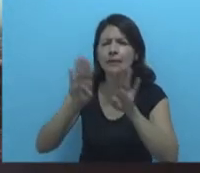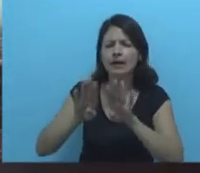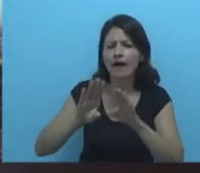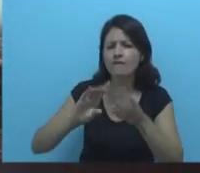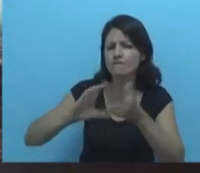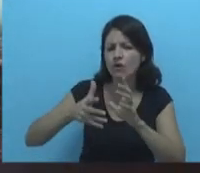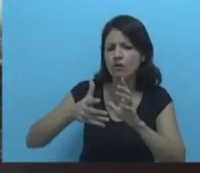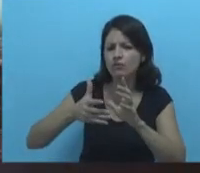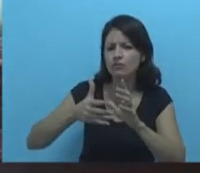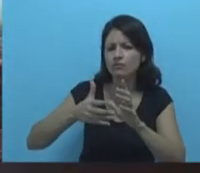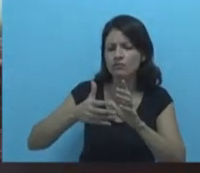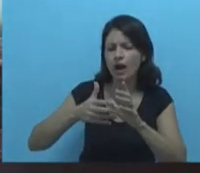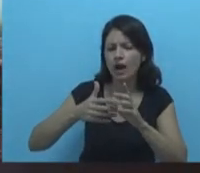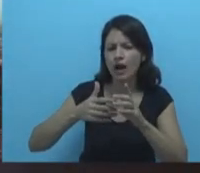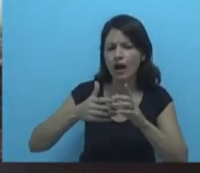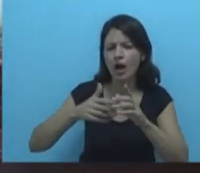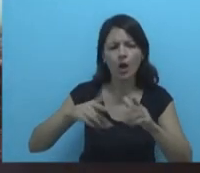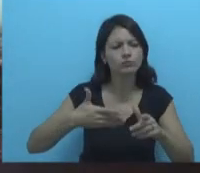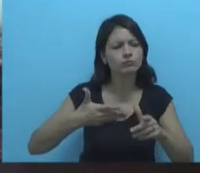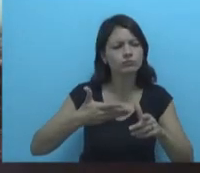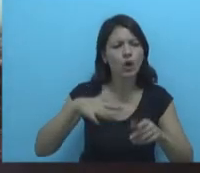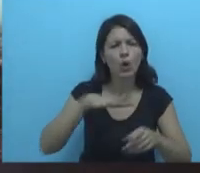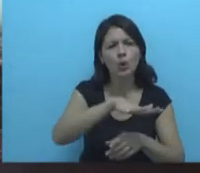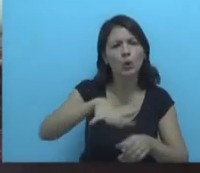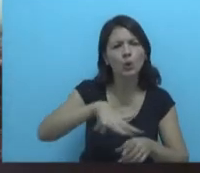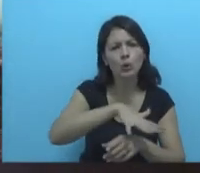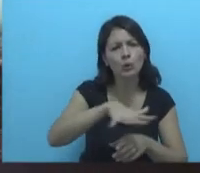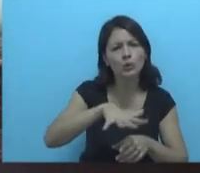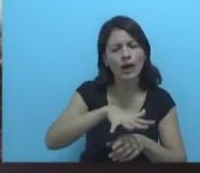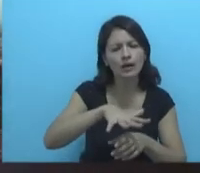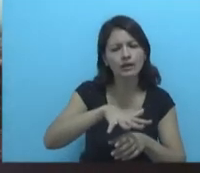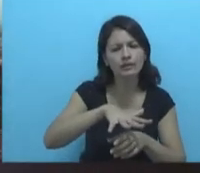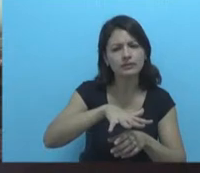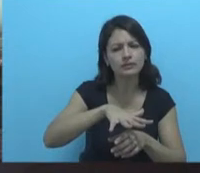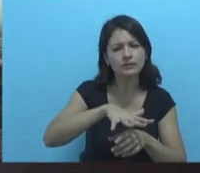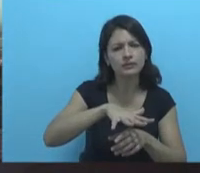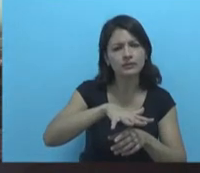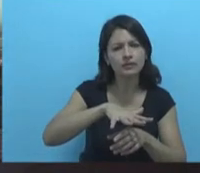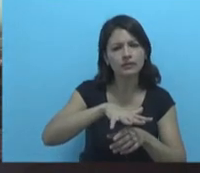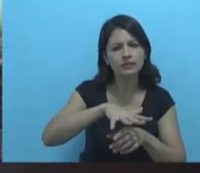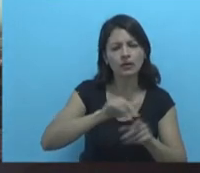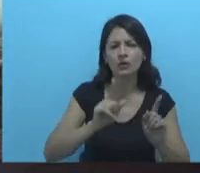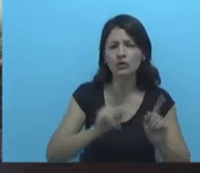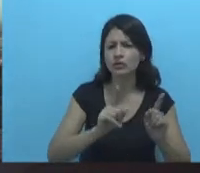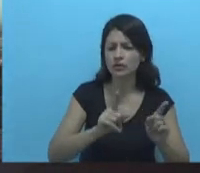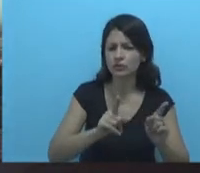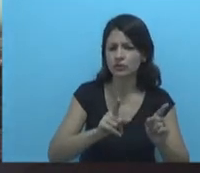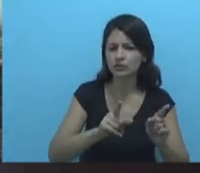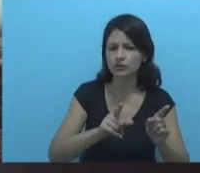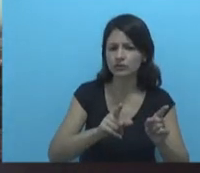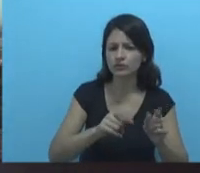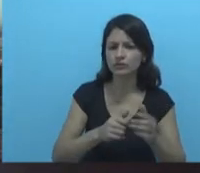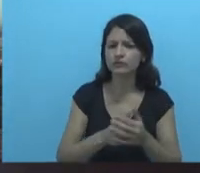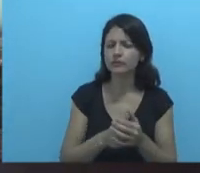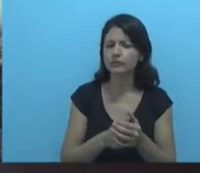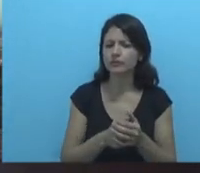para habilitar espacios públicos descentralizados en forma permanente mientras las condiciones sanitarias lo requieran,